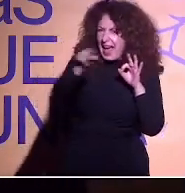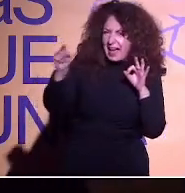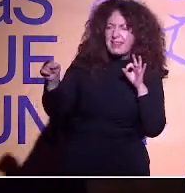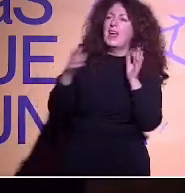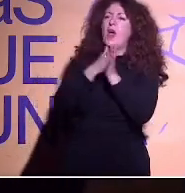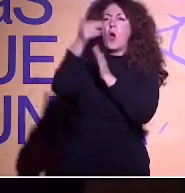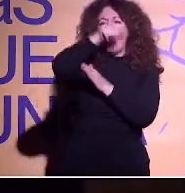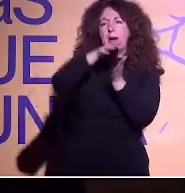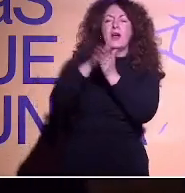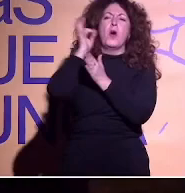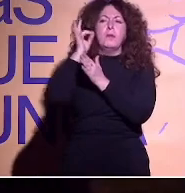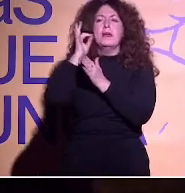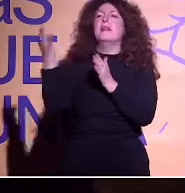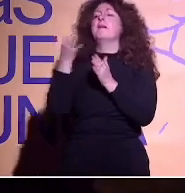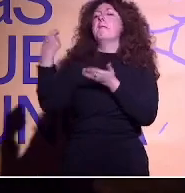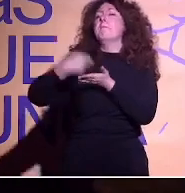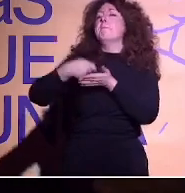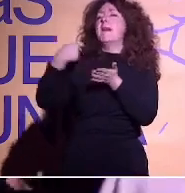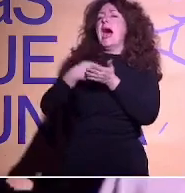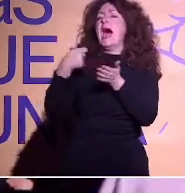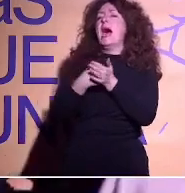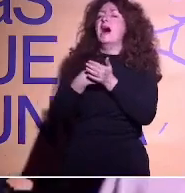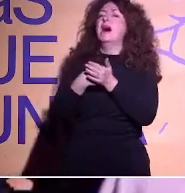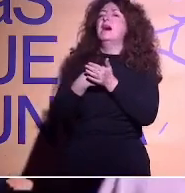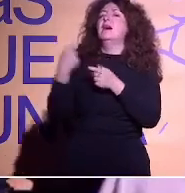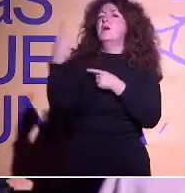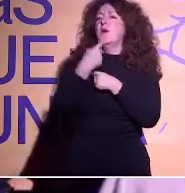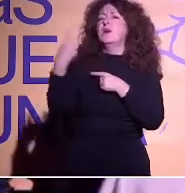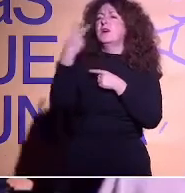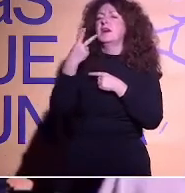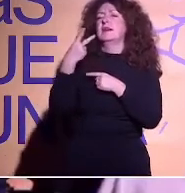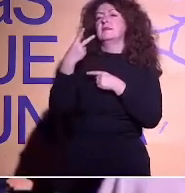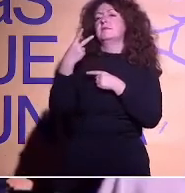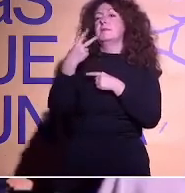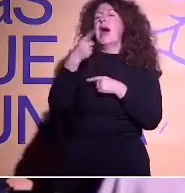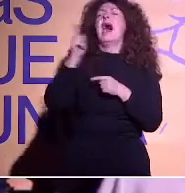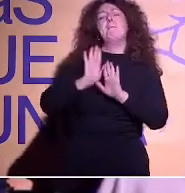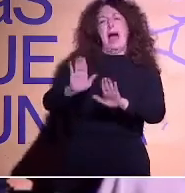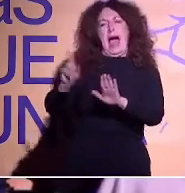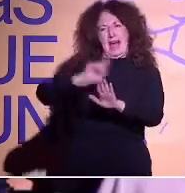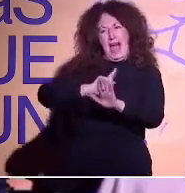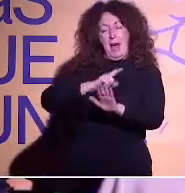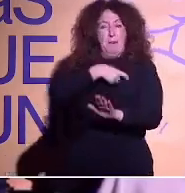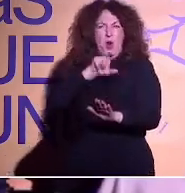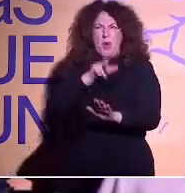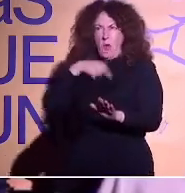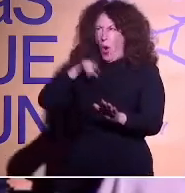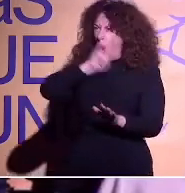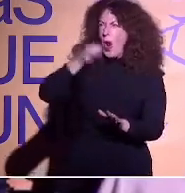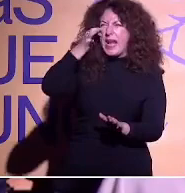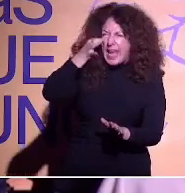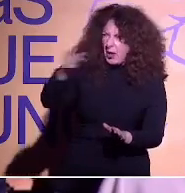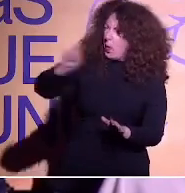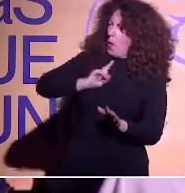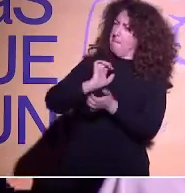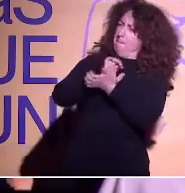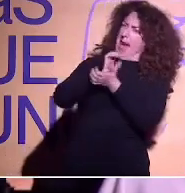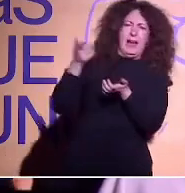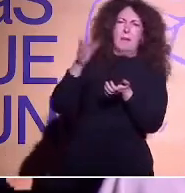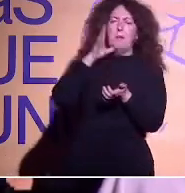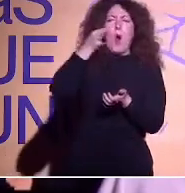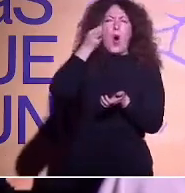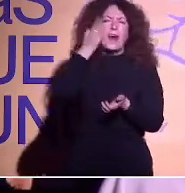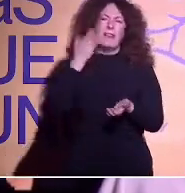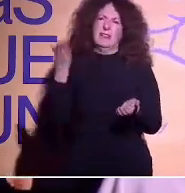compañeros y compañeras se merece que una y otra vez en la calle la policía por el hecho de ser negro o una persona racializada